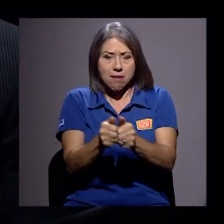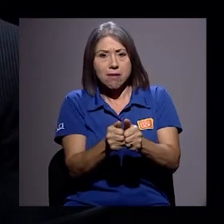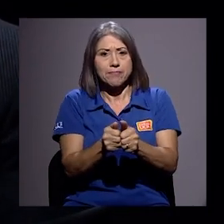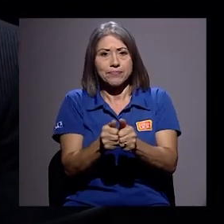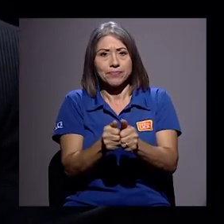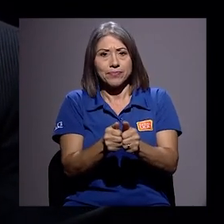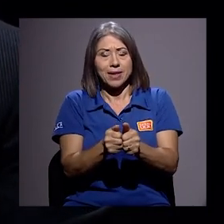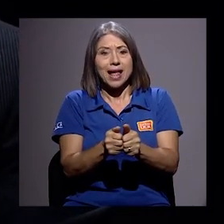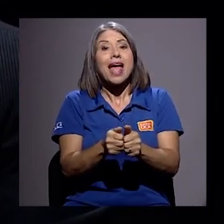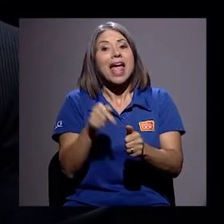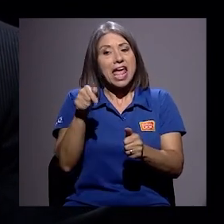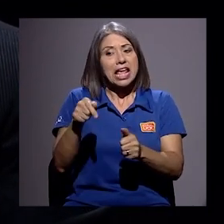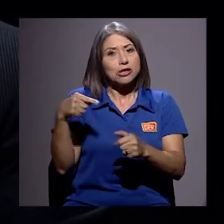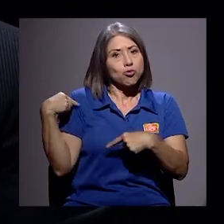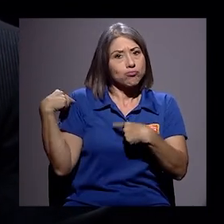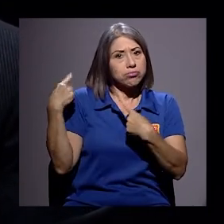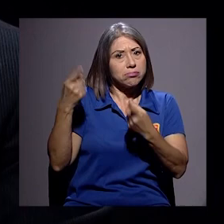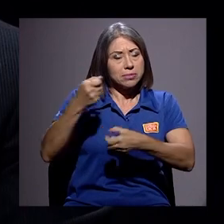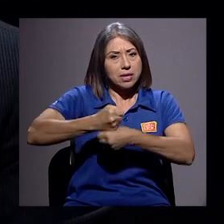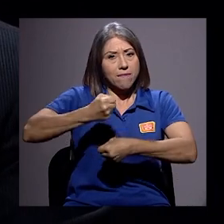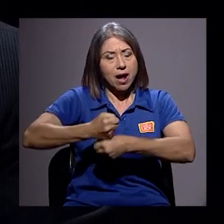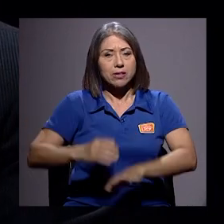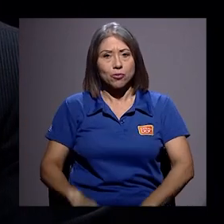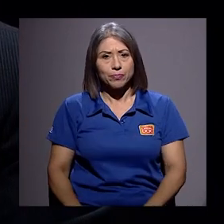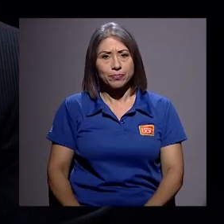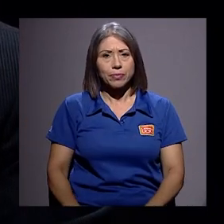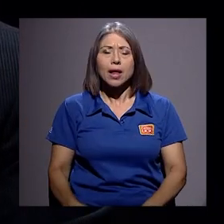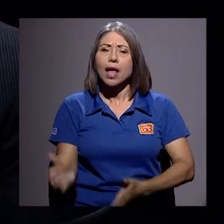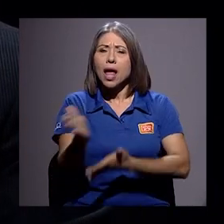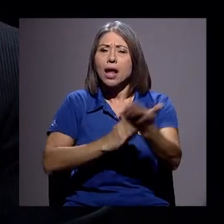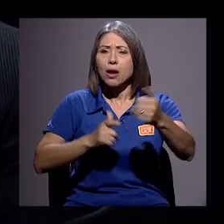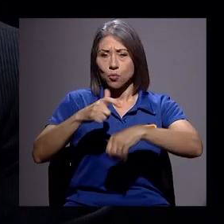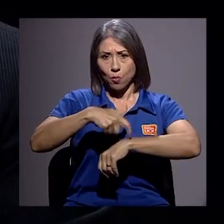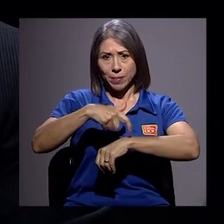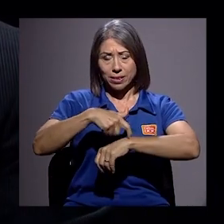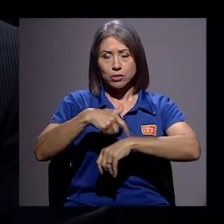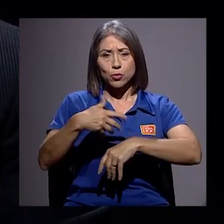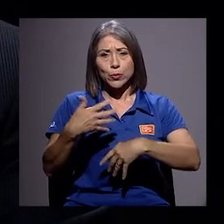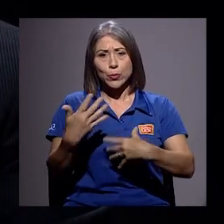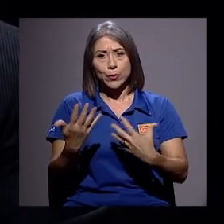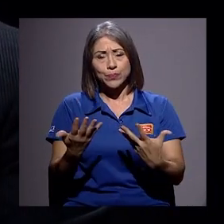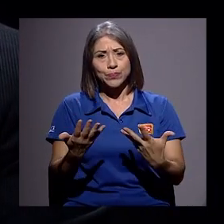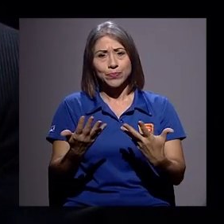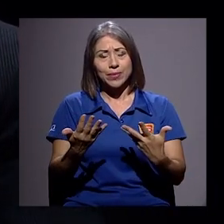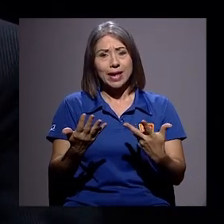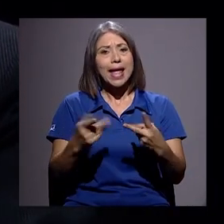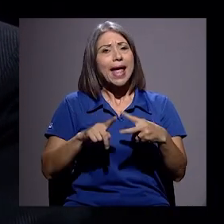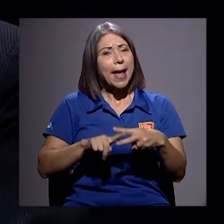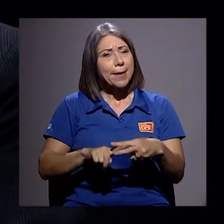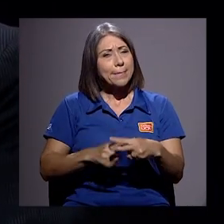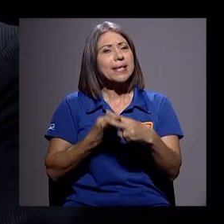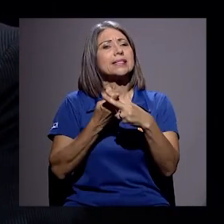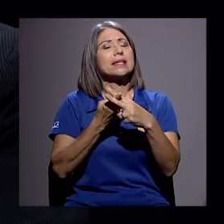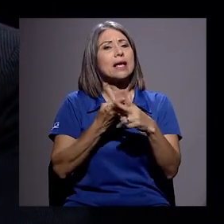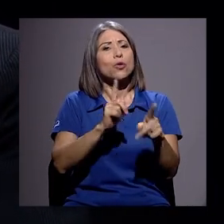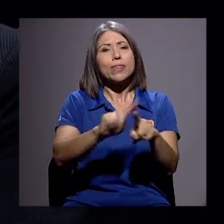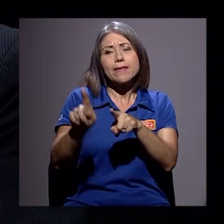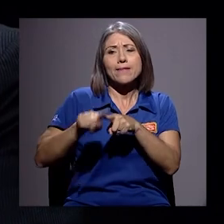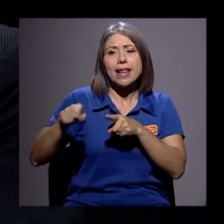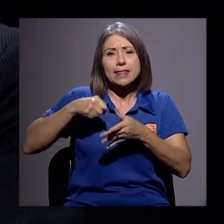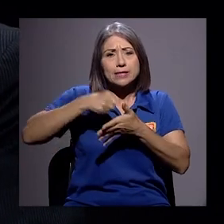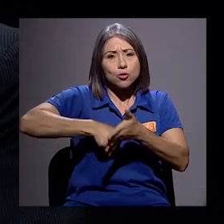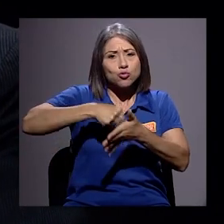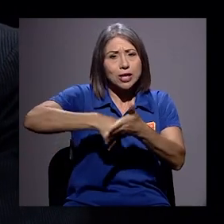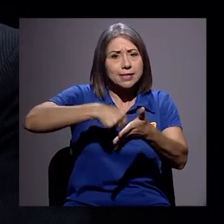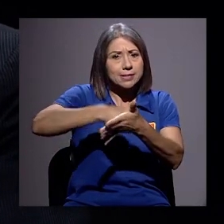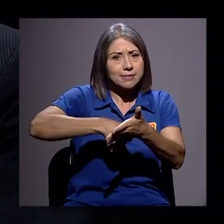en eso hemos venido trabajando en algún momento empezar empezaron a llegar diferentes luchas a